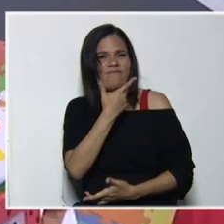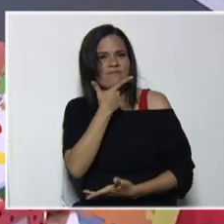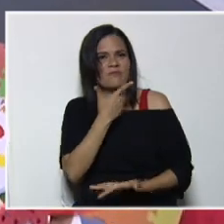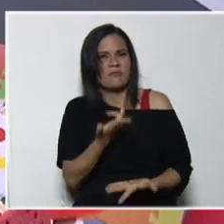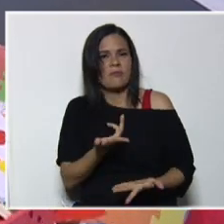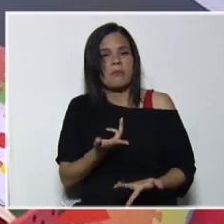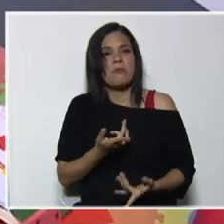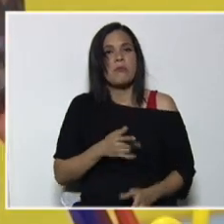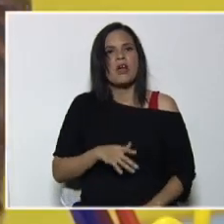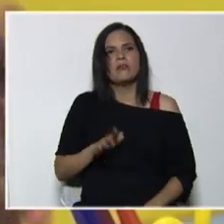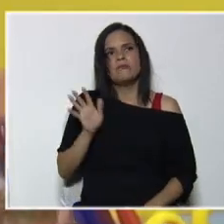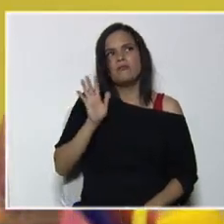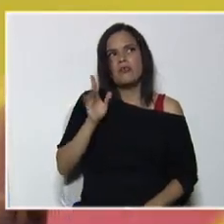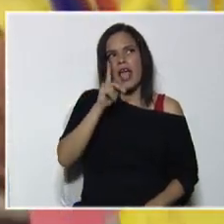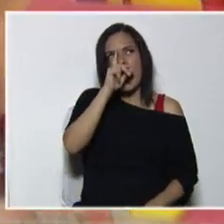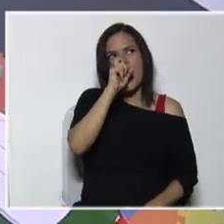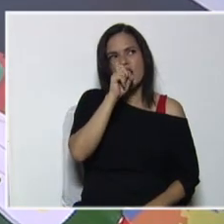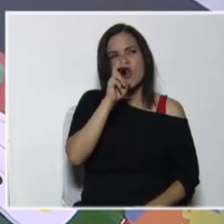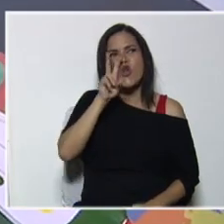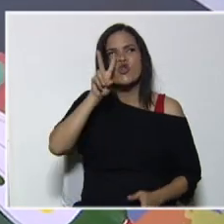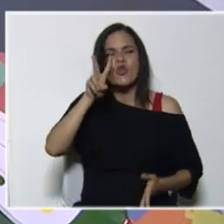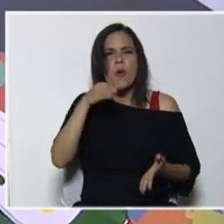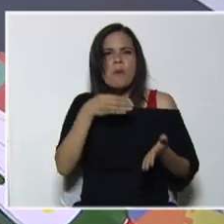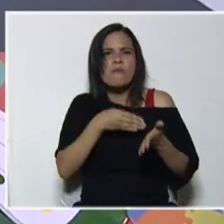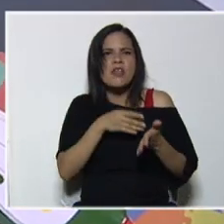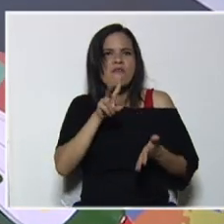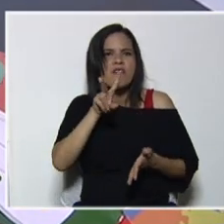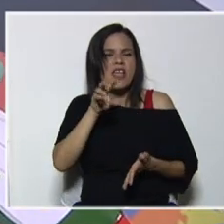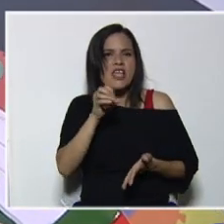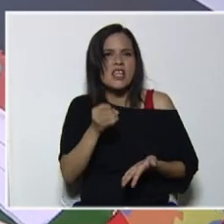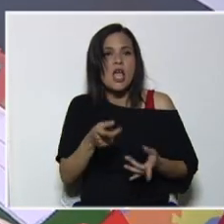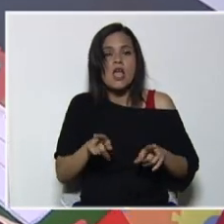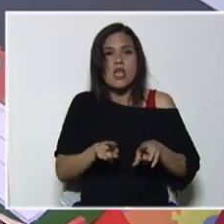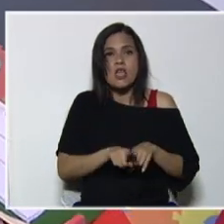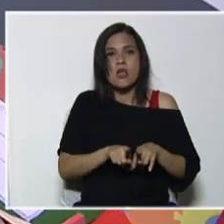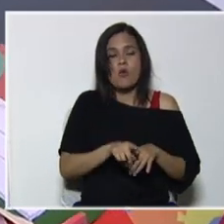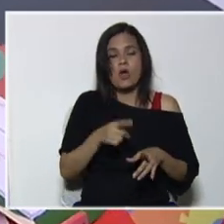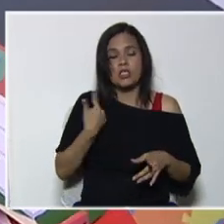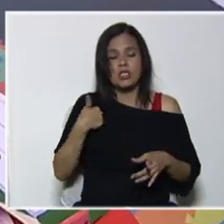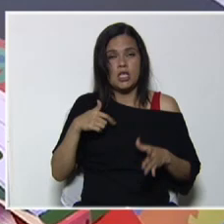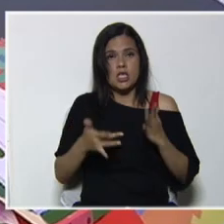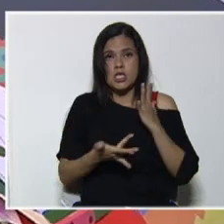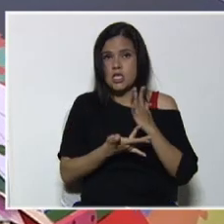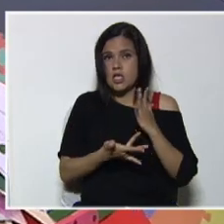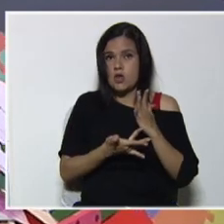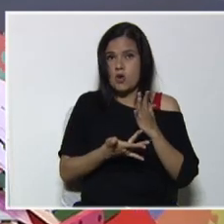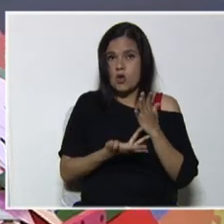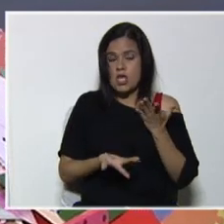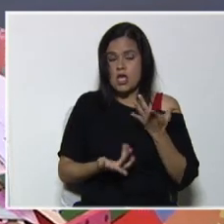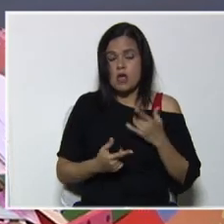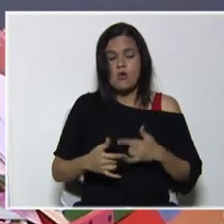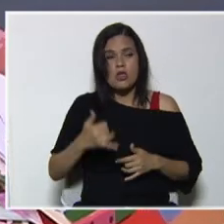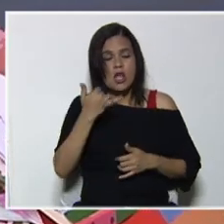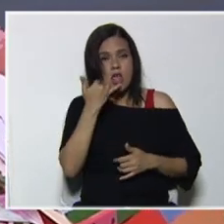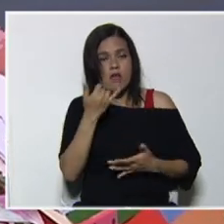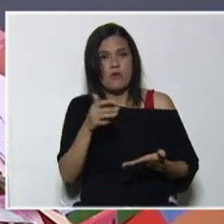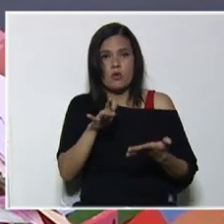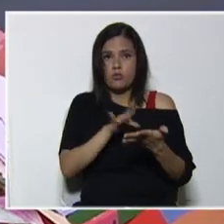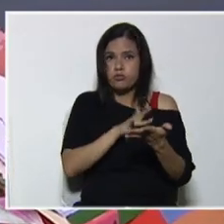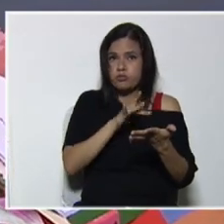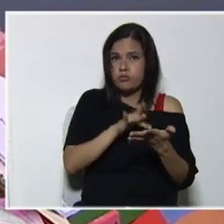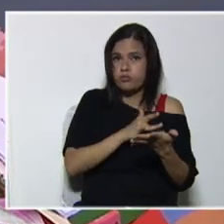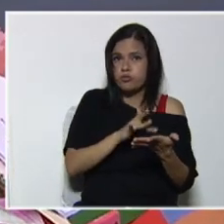para despedir el año 2020. Igualmente, si tienen el recurso tecnológico, ya sea un teléfono, una